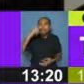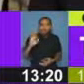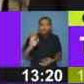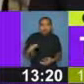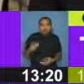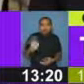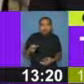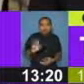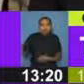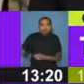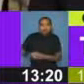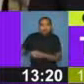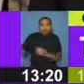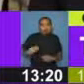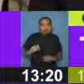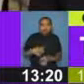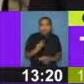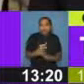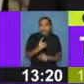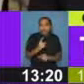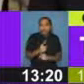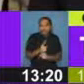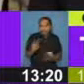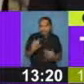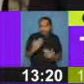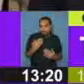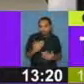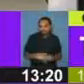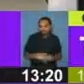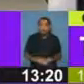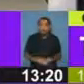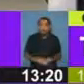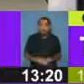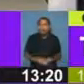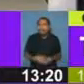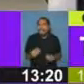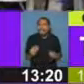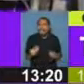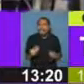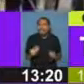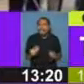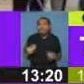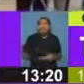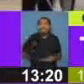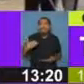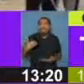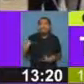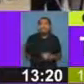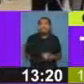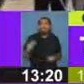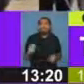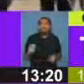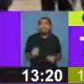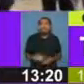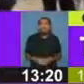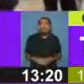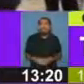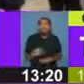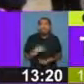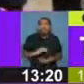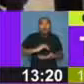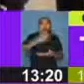la primaria qué es lo que llega llegan notebooks podrían